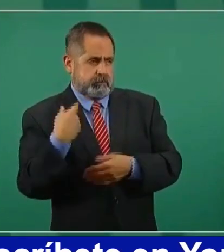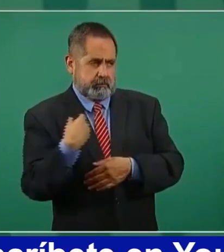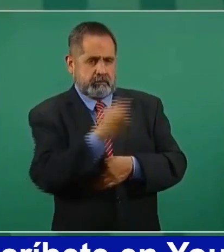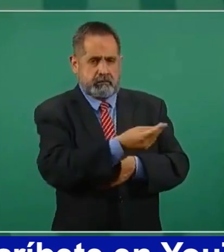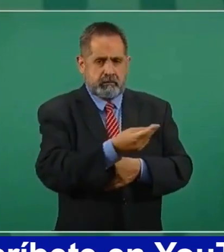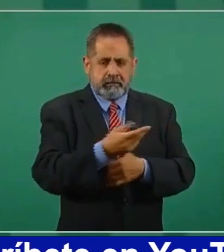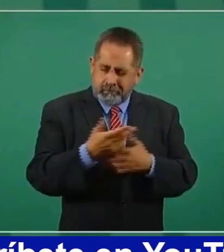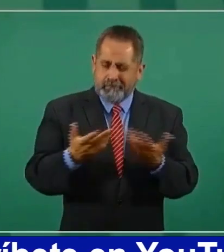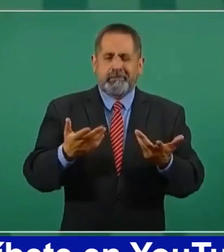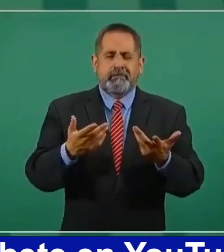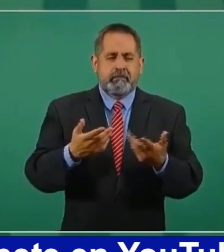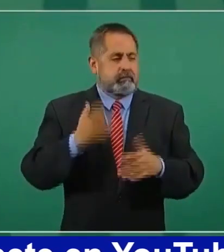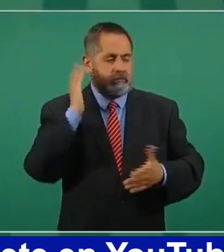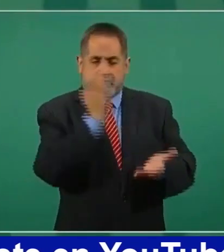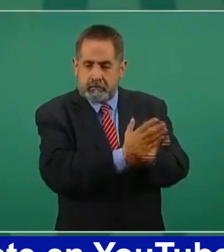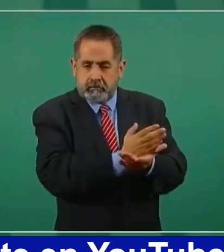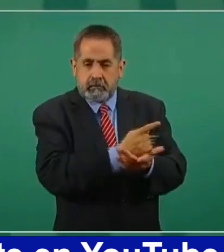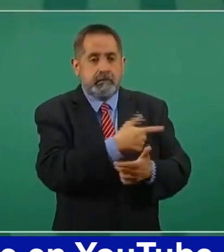Por eso es su enojo.